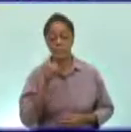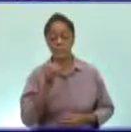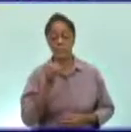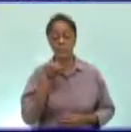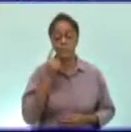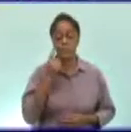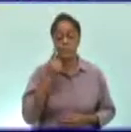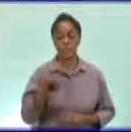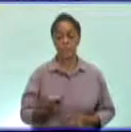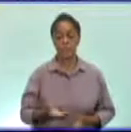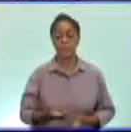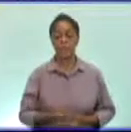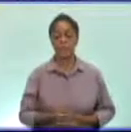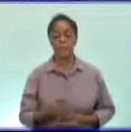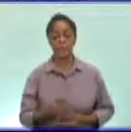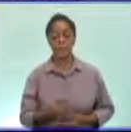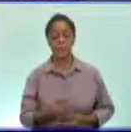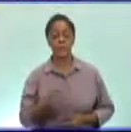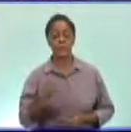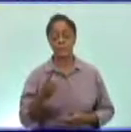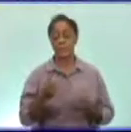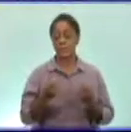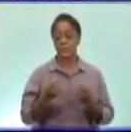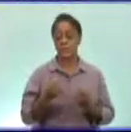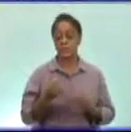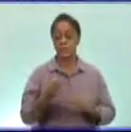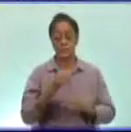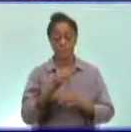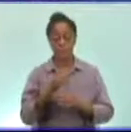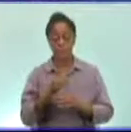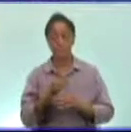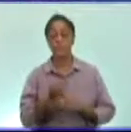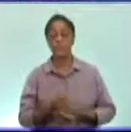simple vista y se necesita utilizar un microscopio.